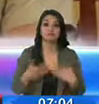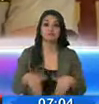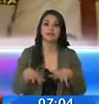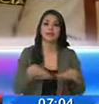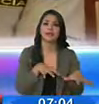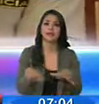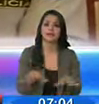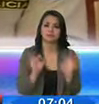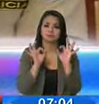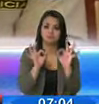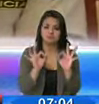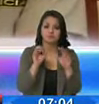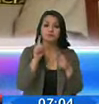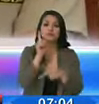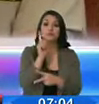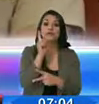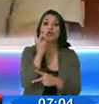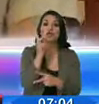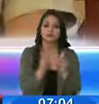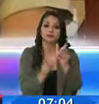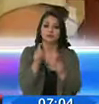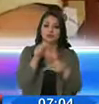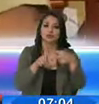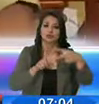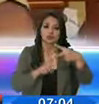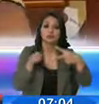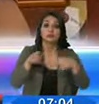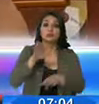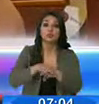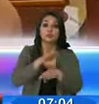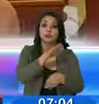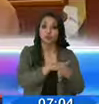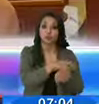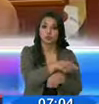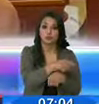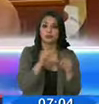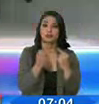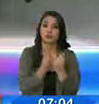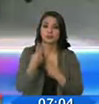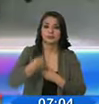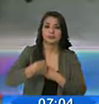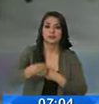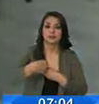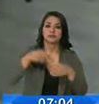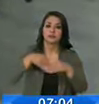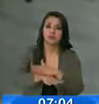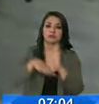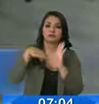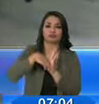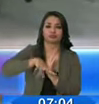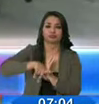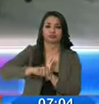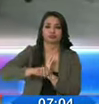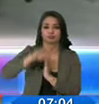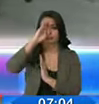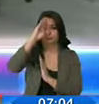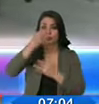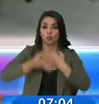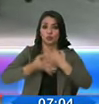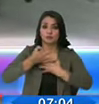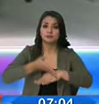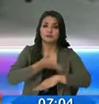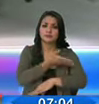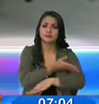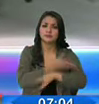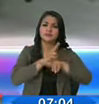personas ya, serían presuntos implicados en este asalto. El trabajo investigativo de la Policía Judicial se inició